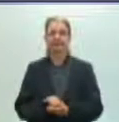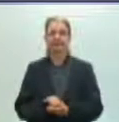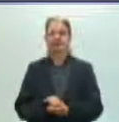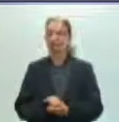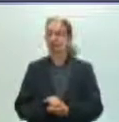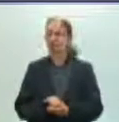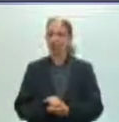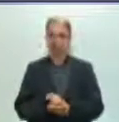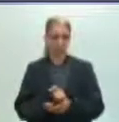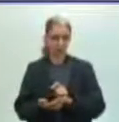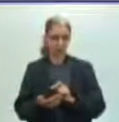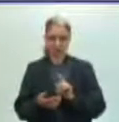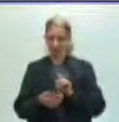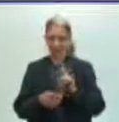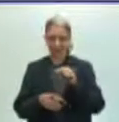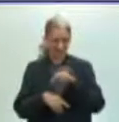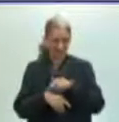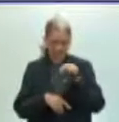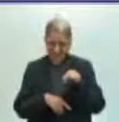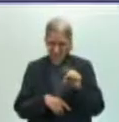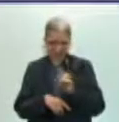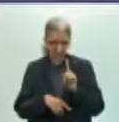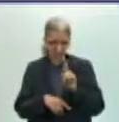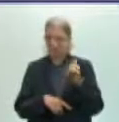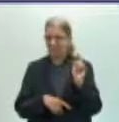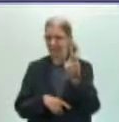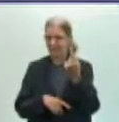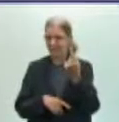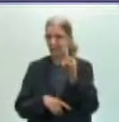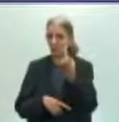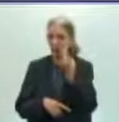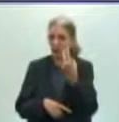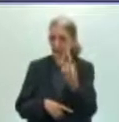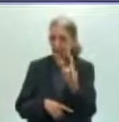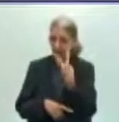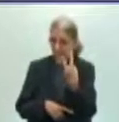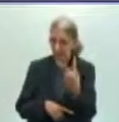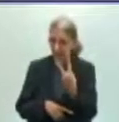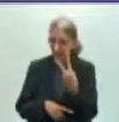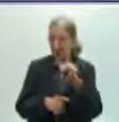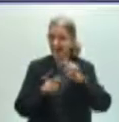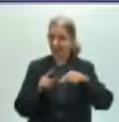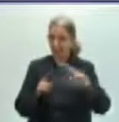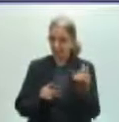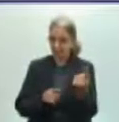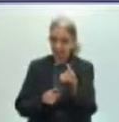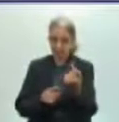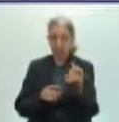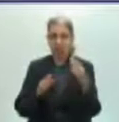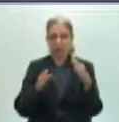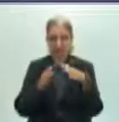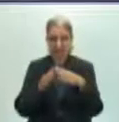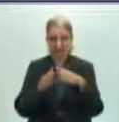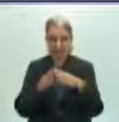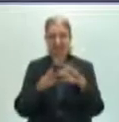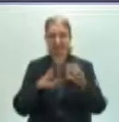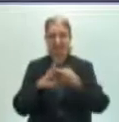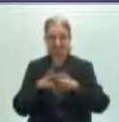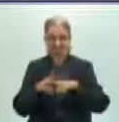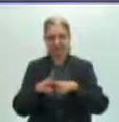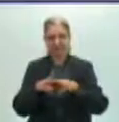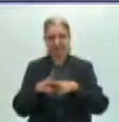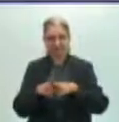quieras copiar ahora, escucha la explicación para que después solo en casa le des la